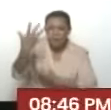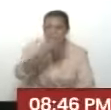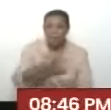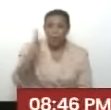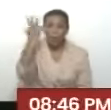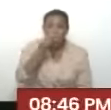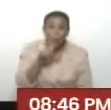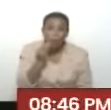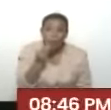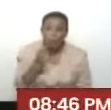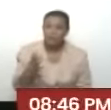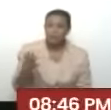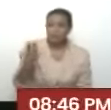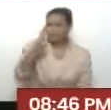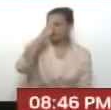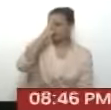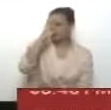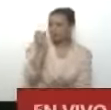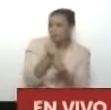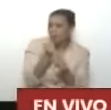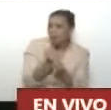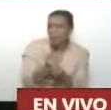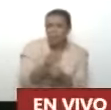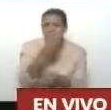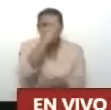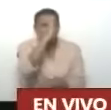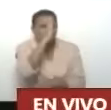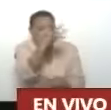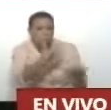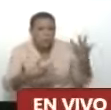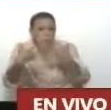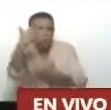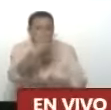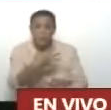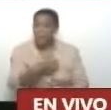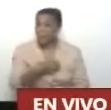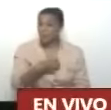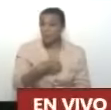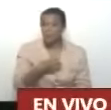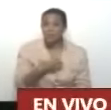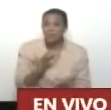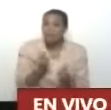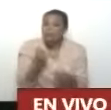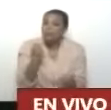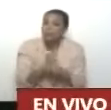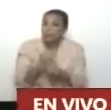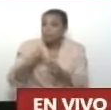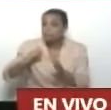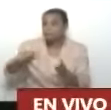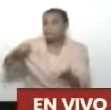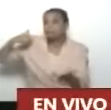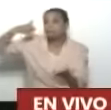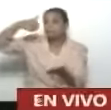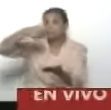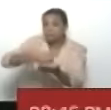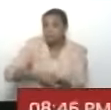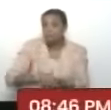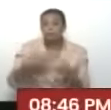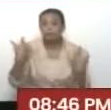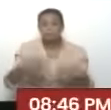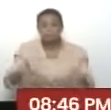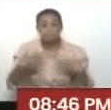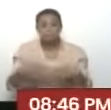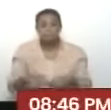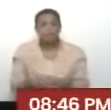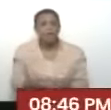juventud, tratando de confundir a los trabajadores. No lo han podido, pero hay que trabajar mucho, como están trabajando ustedes.